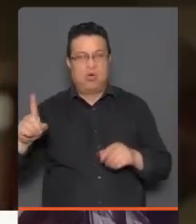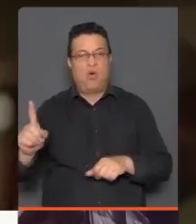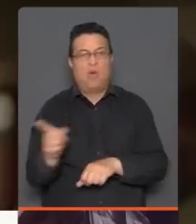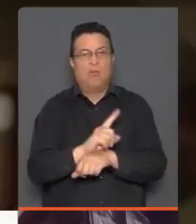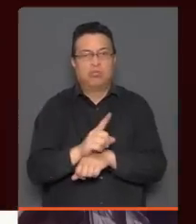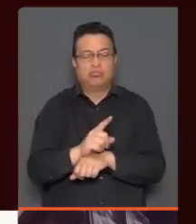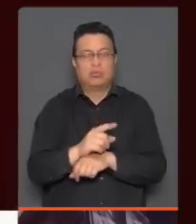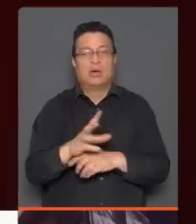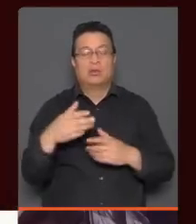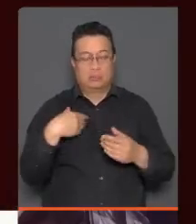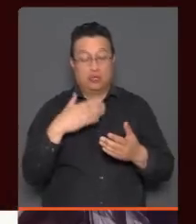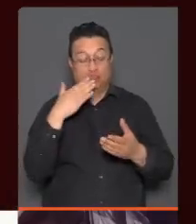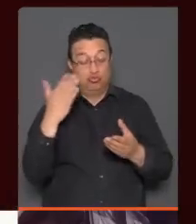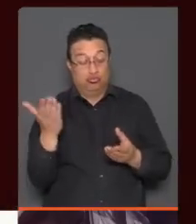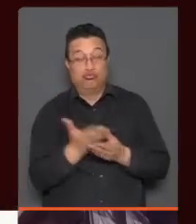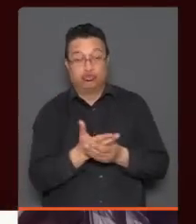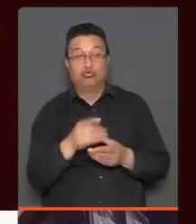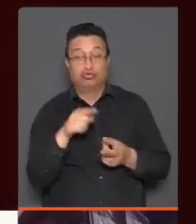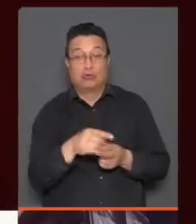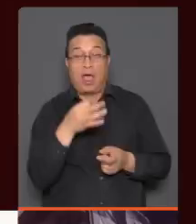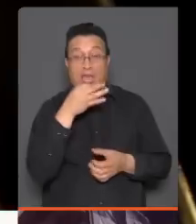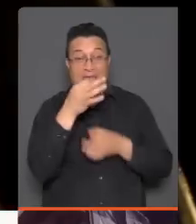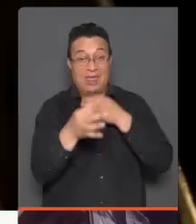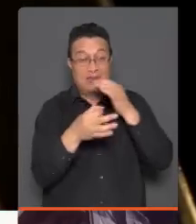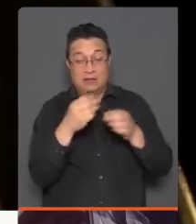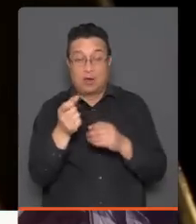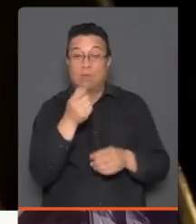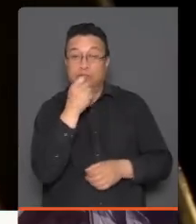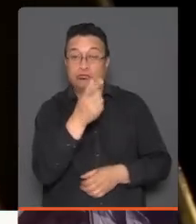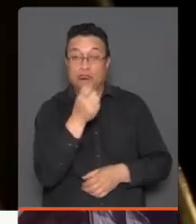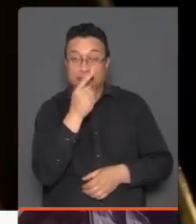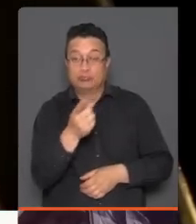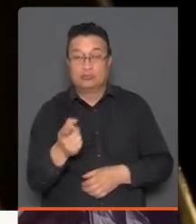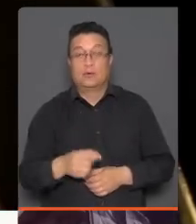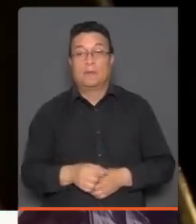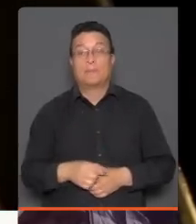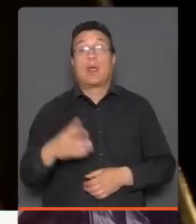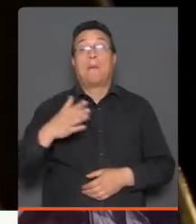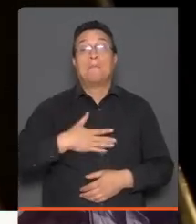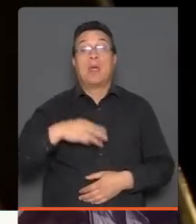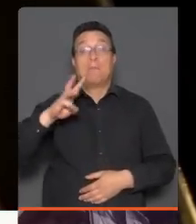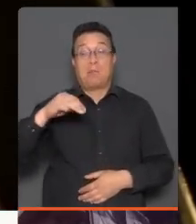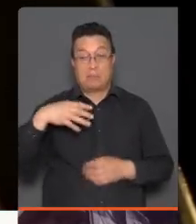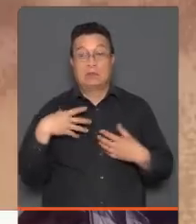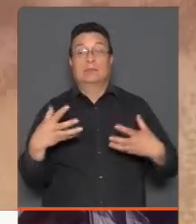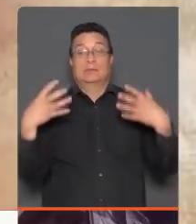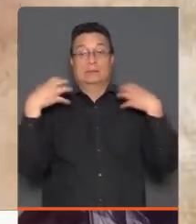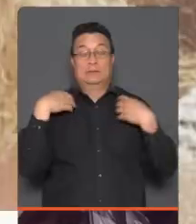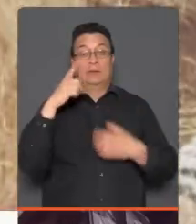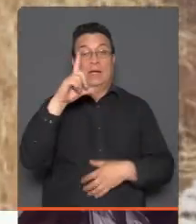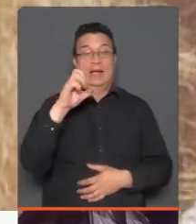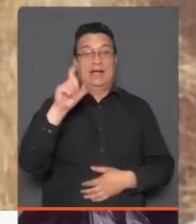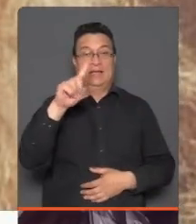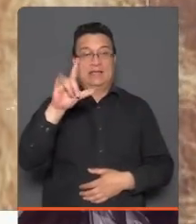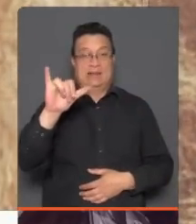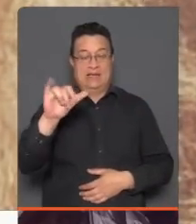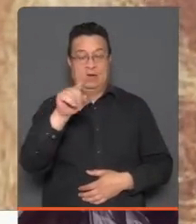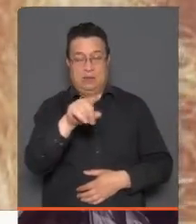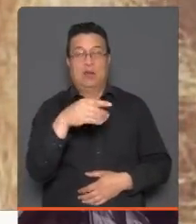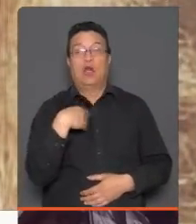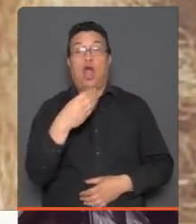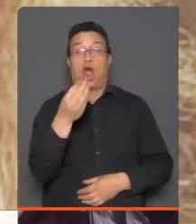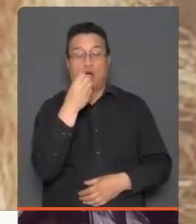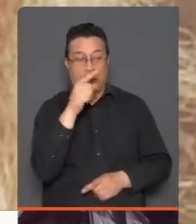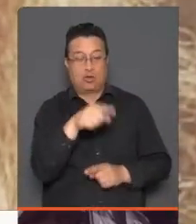el expediente del caso, el relato de los imputados. Mi madre se hizo cargo de Leslie quedándose en el comedor, lugar que cada vez que